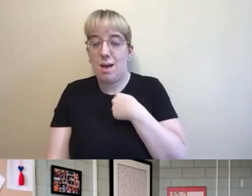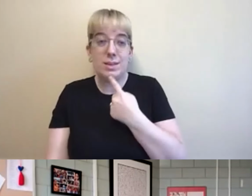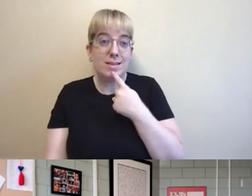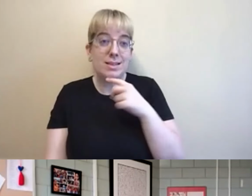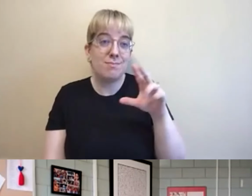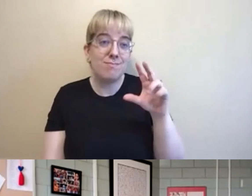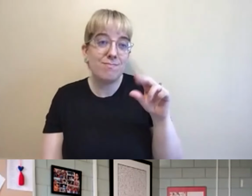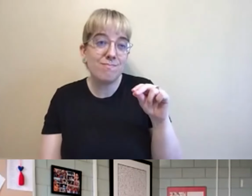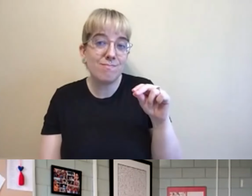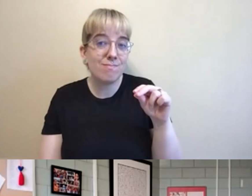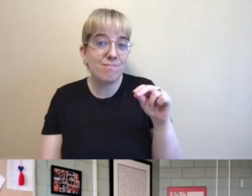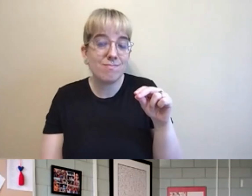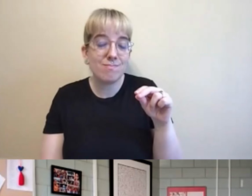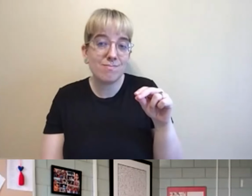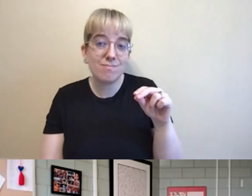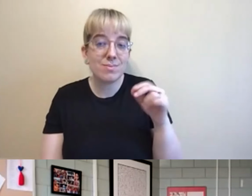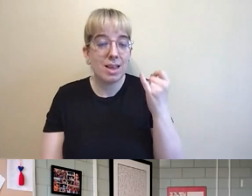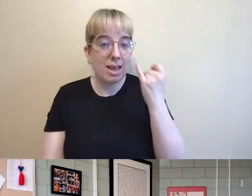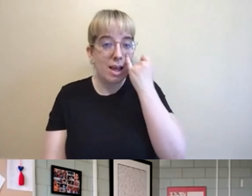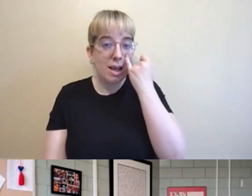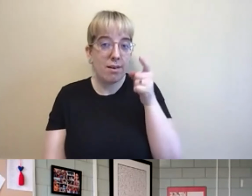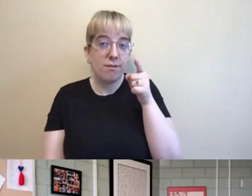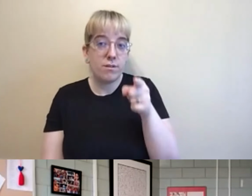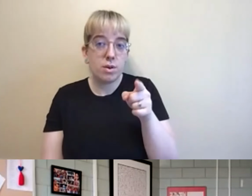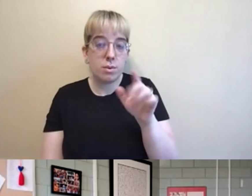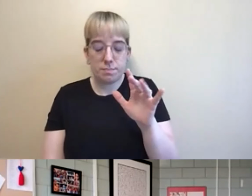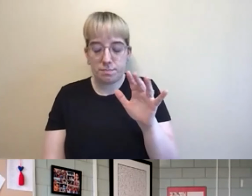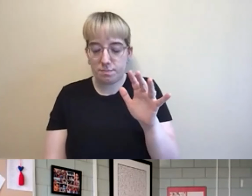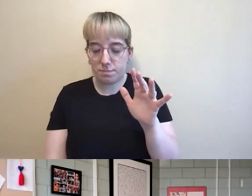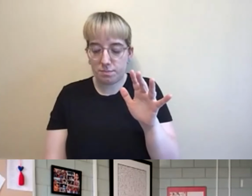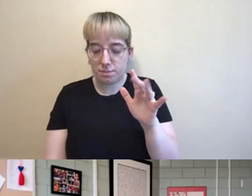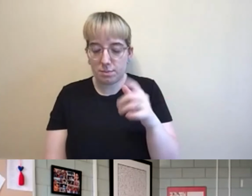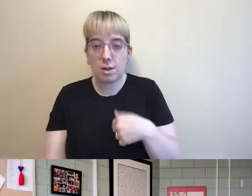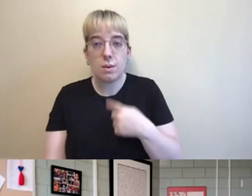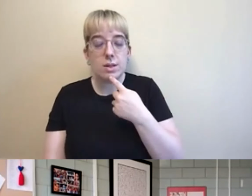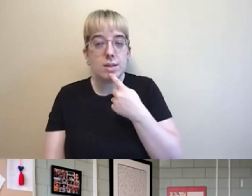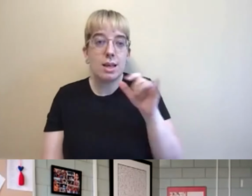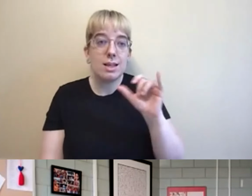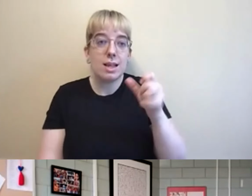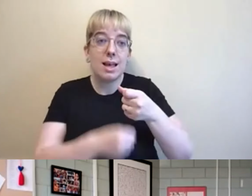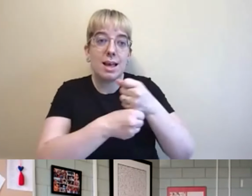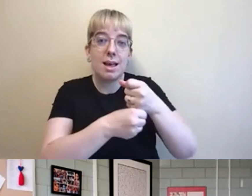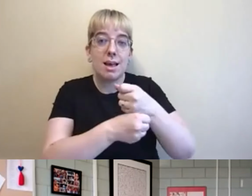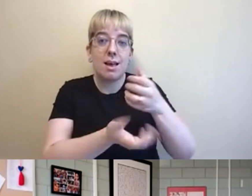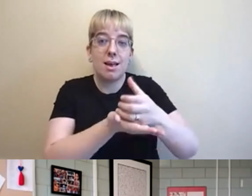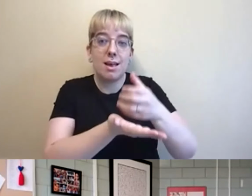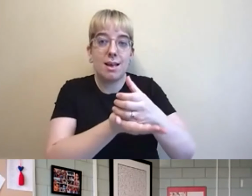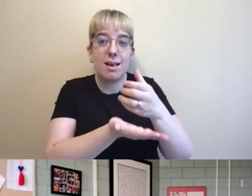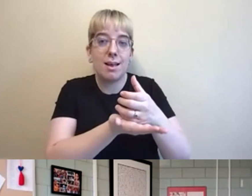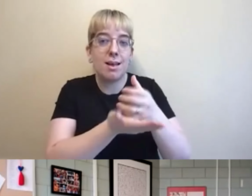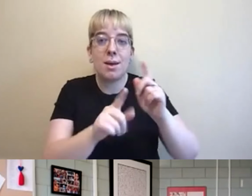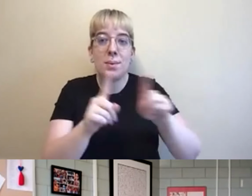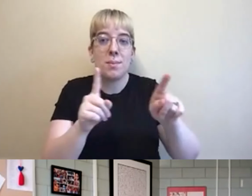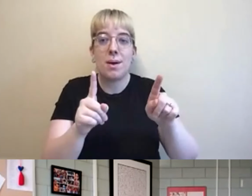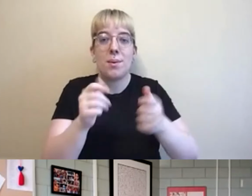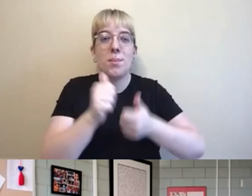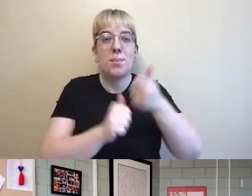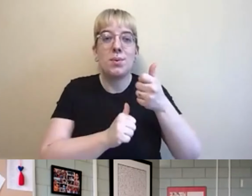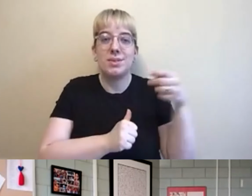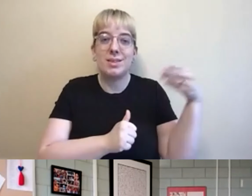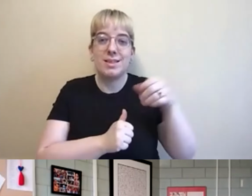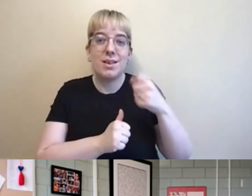Que bueno, ya saben, yo diría que no. Yo diría tomar una taza de café, pero la